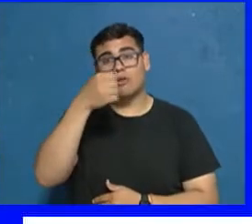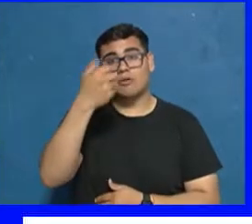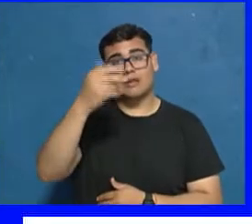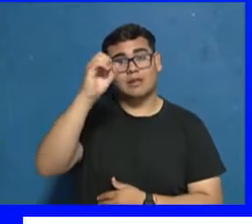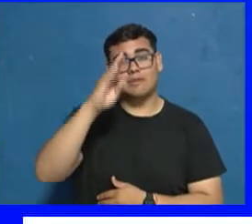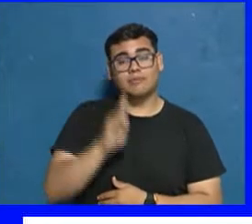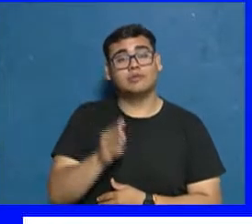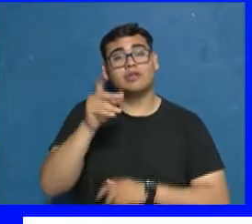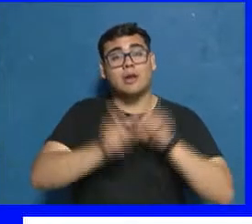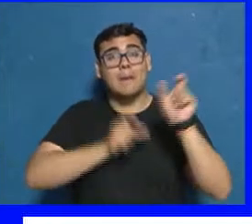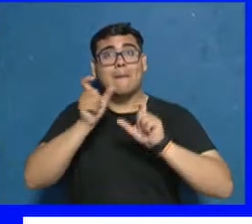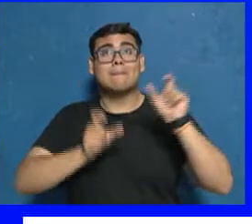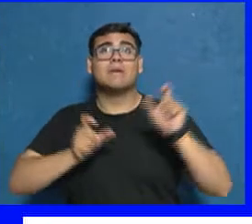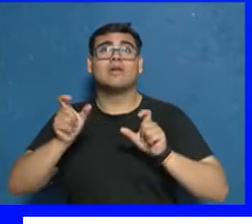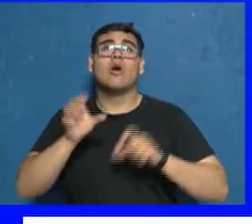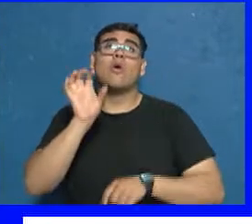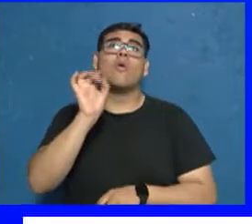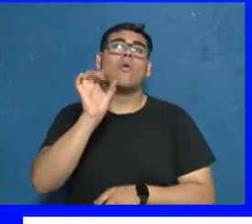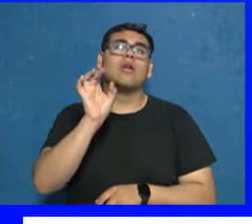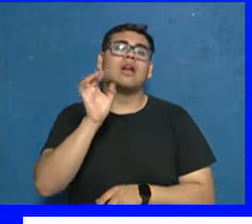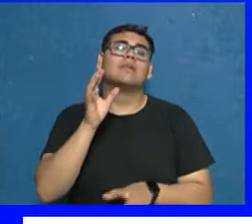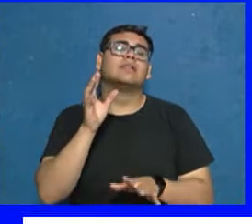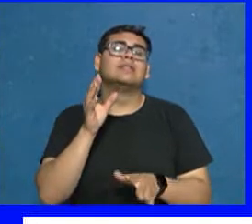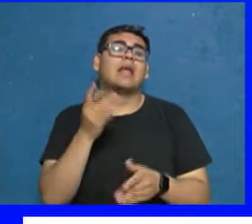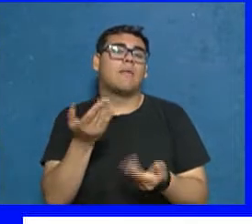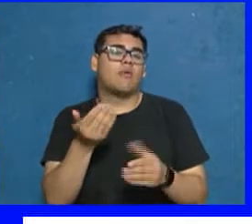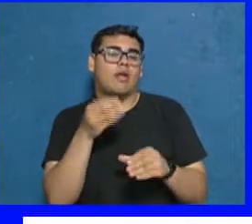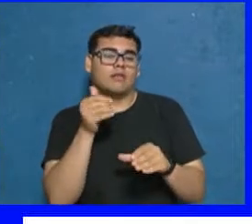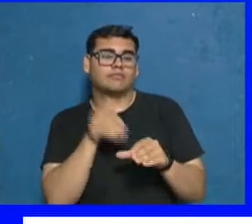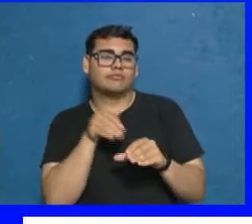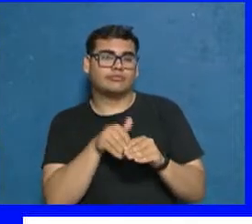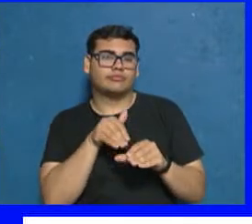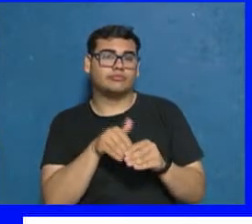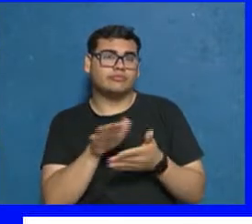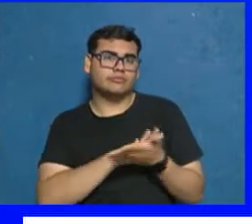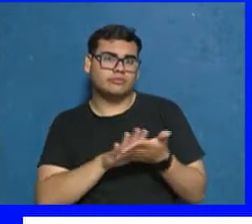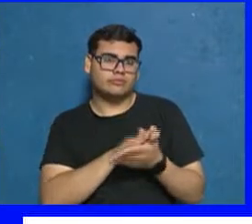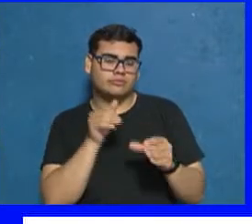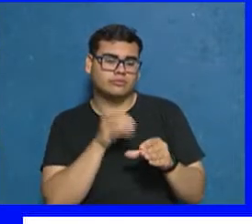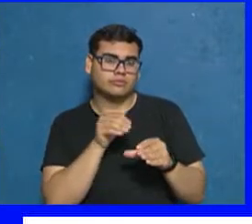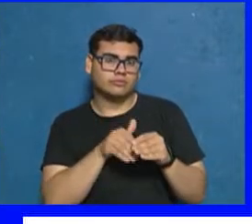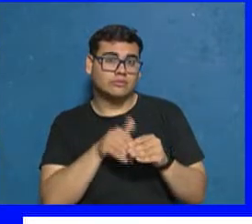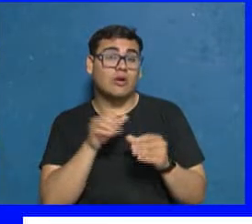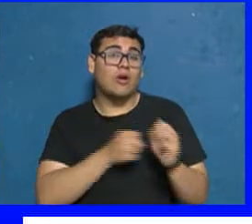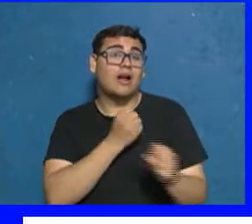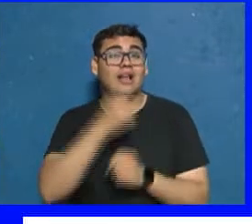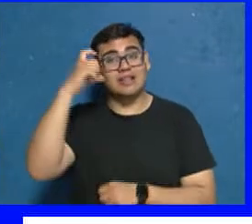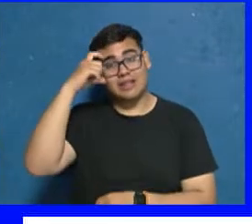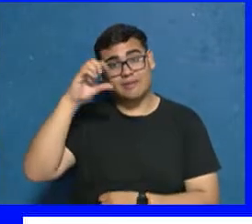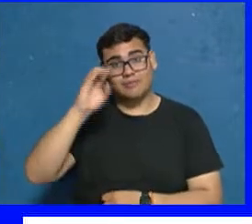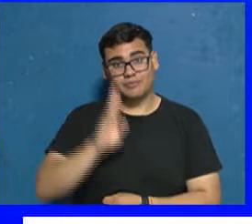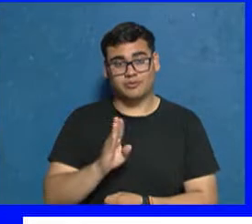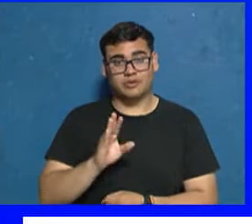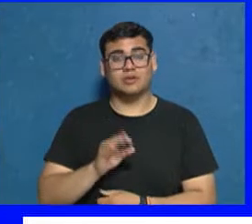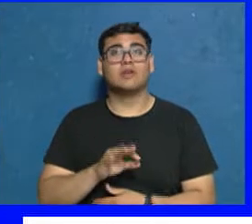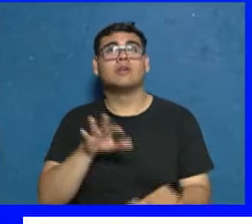24,3% de la población solo es la que puede ahorrar, ya sea un mínimo o hasta un 10% del sueldo,